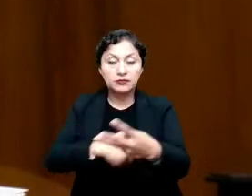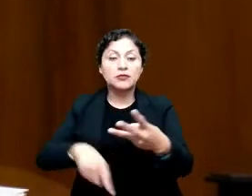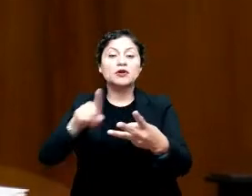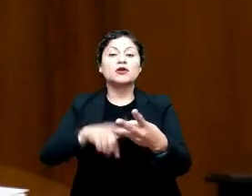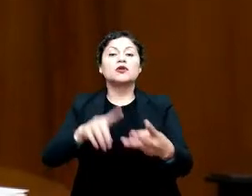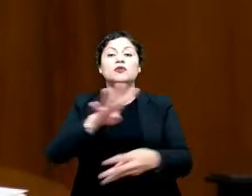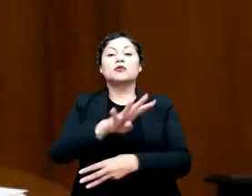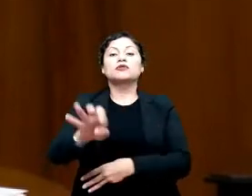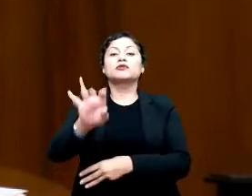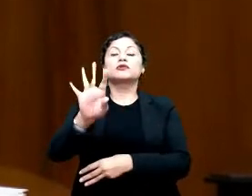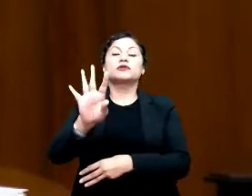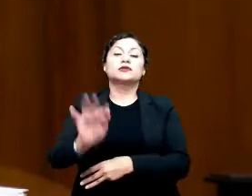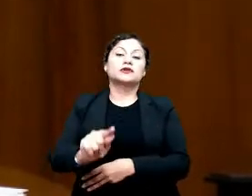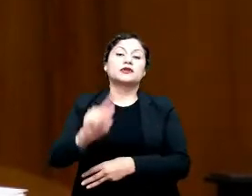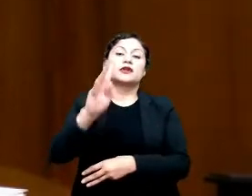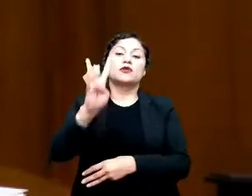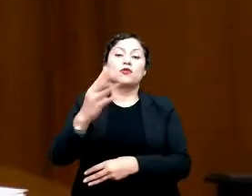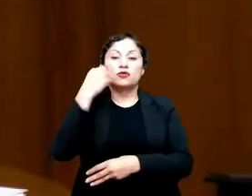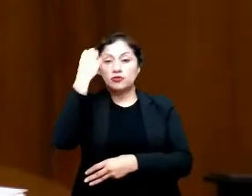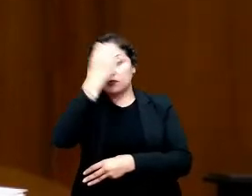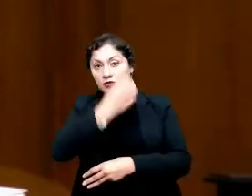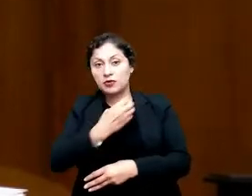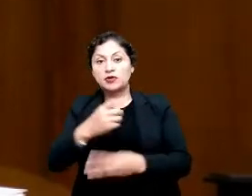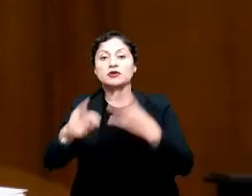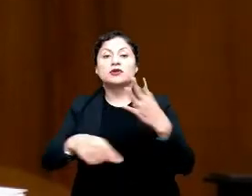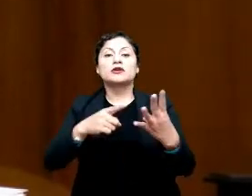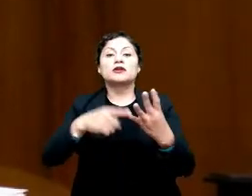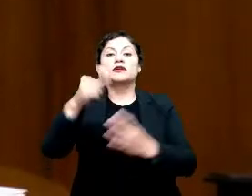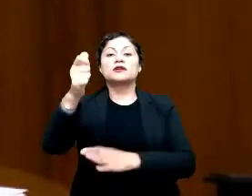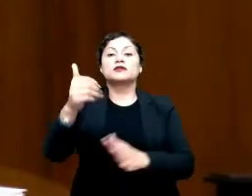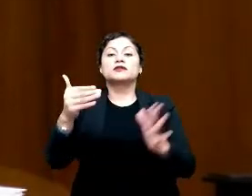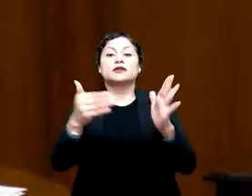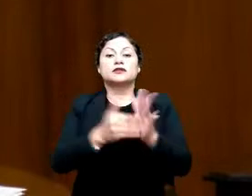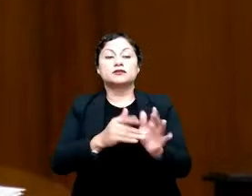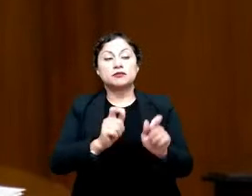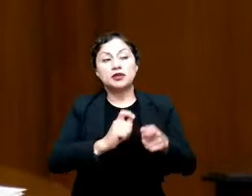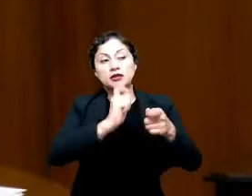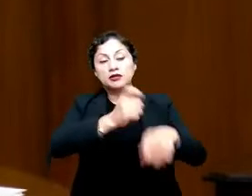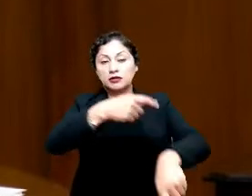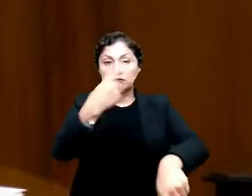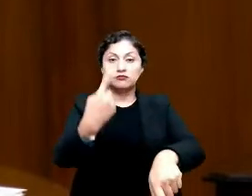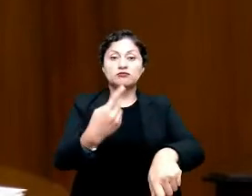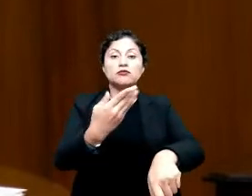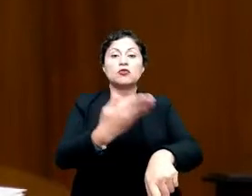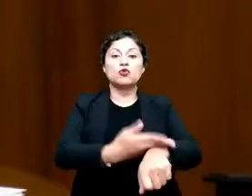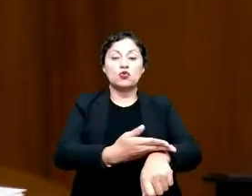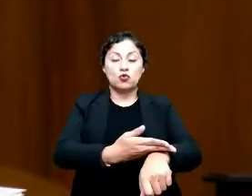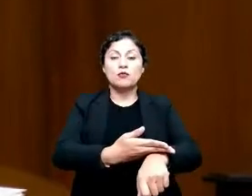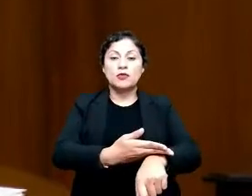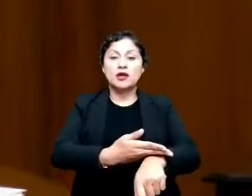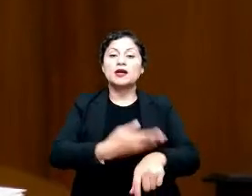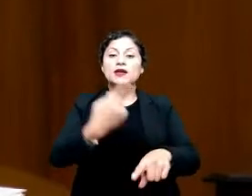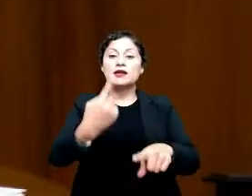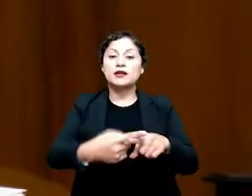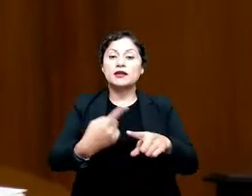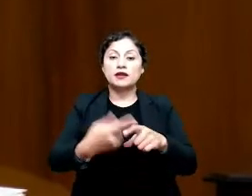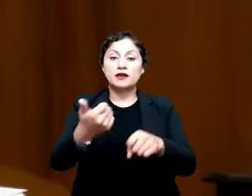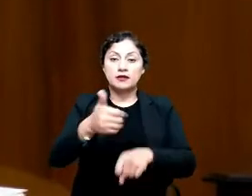454 evaluaciones de ellas y más de 6.000 procedimientos de responsabilidad administrativa, imponiendo